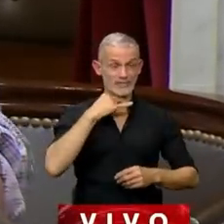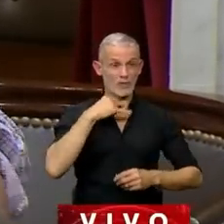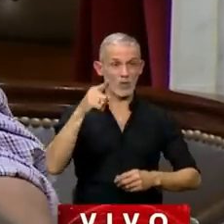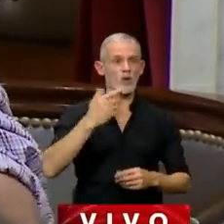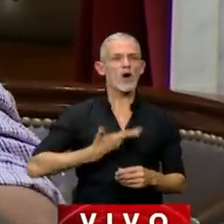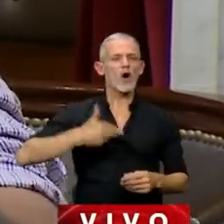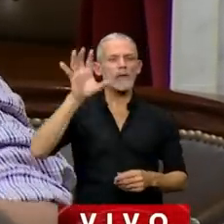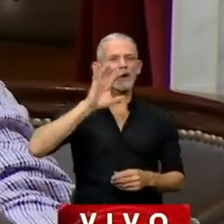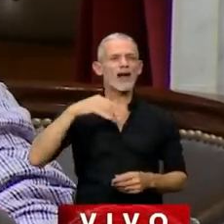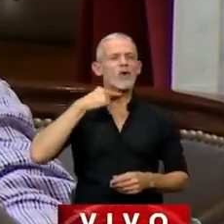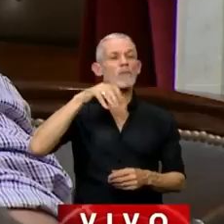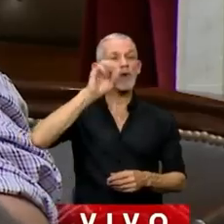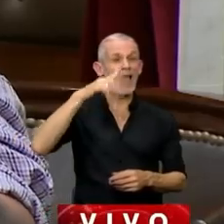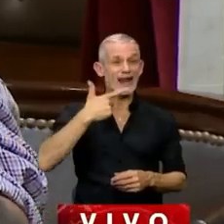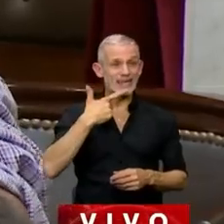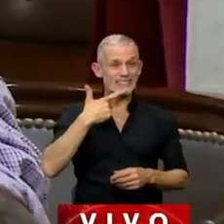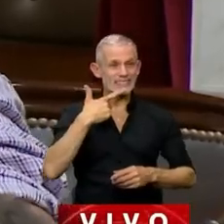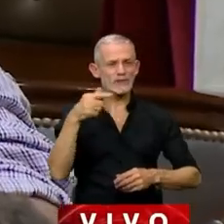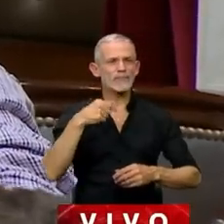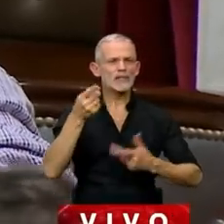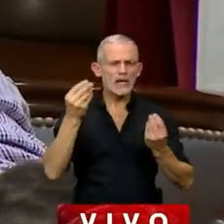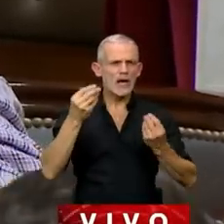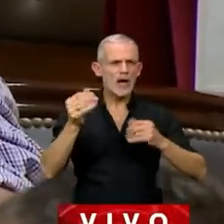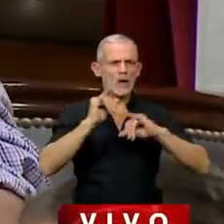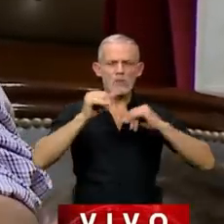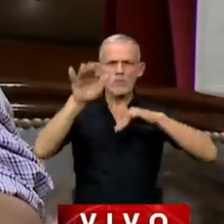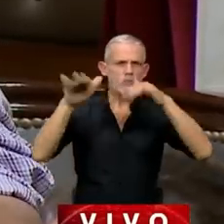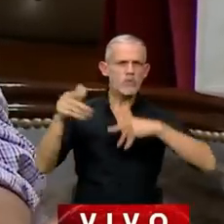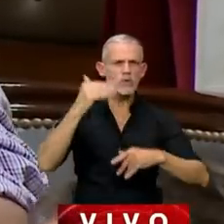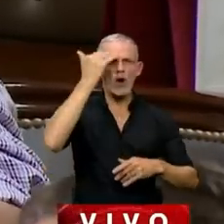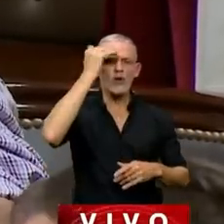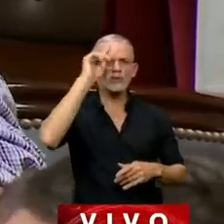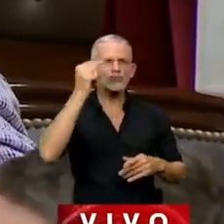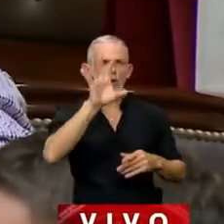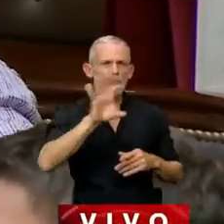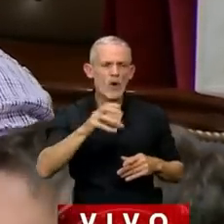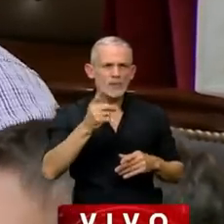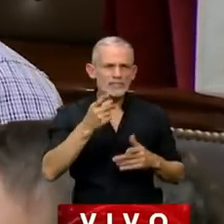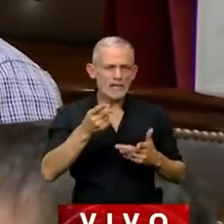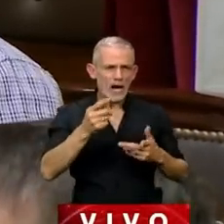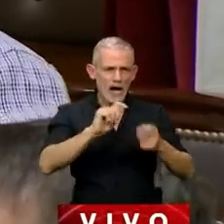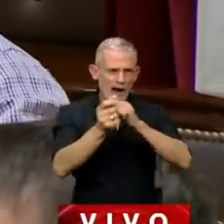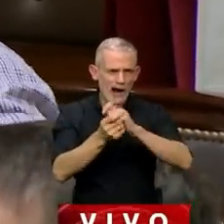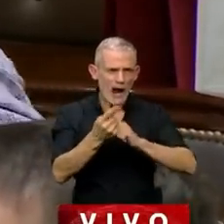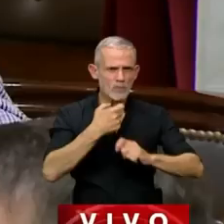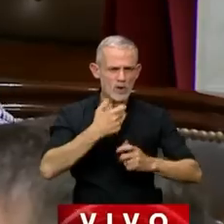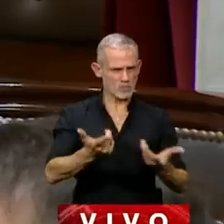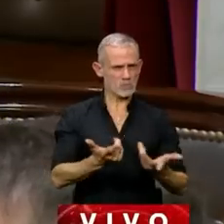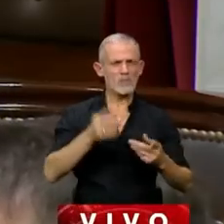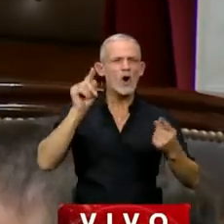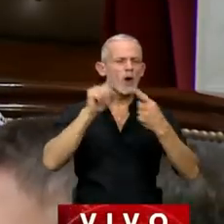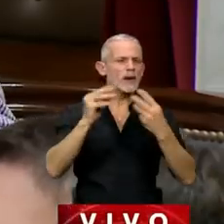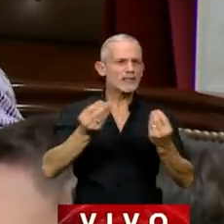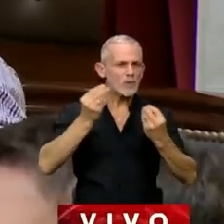Jujuy el gobernador Gerardo Morales está llamando a reformar la constitución de la provincia de Jujuy. Pero ¿cuál es